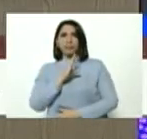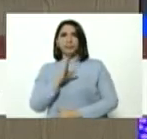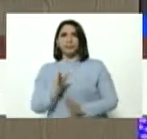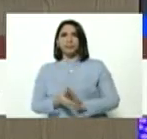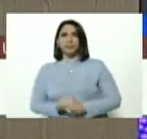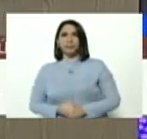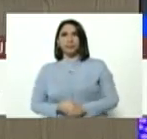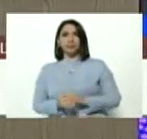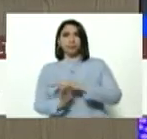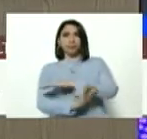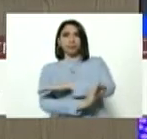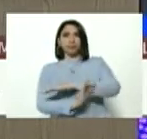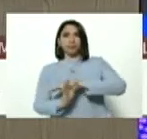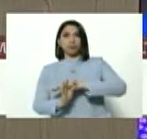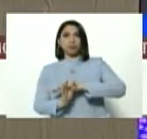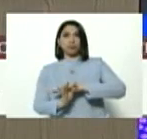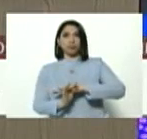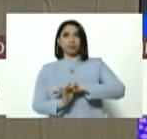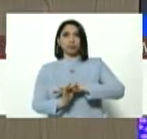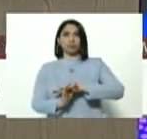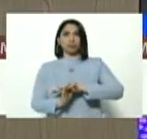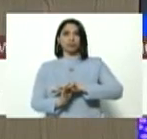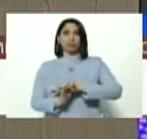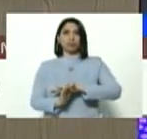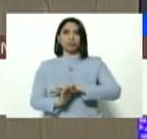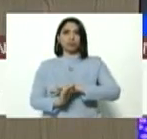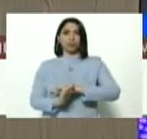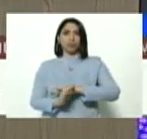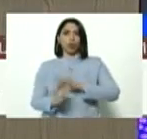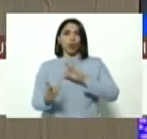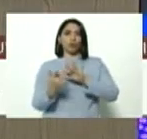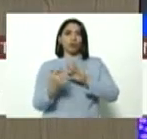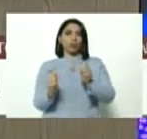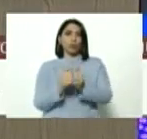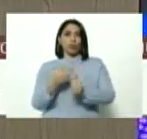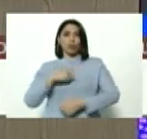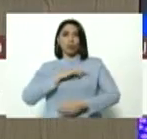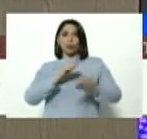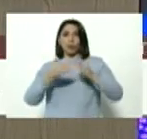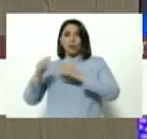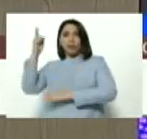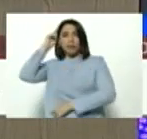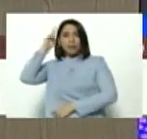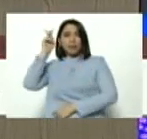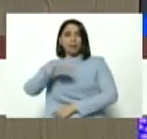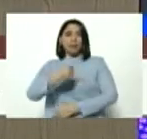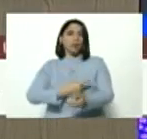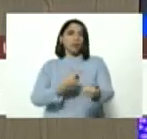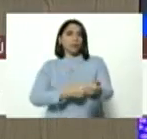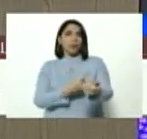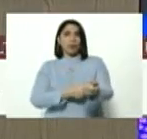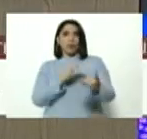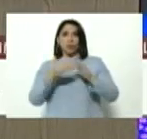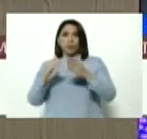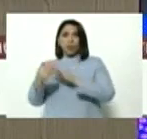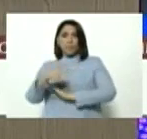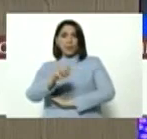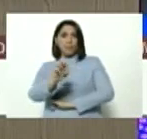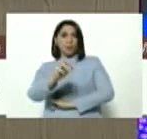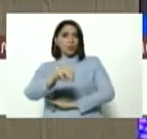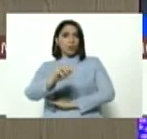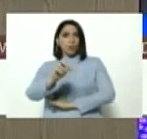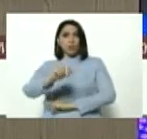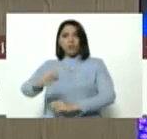la frontera para nuestros pueblos indígenas, que estas comunidades de hermanos de pueblo Pemón se estén infectando por